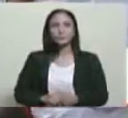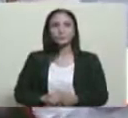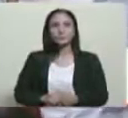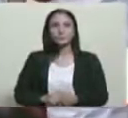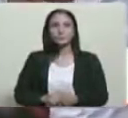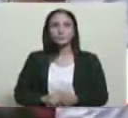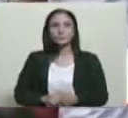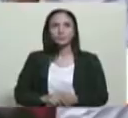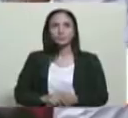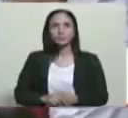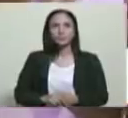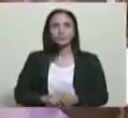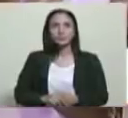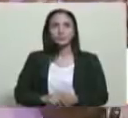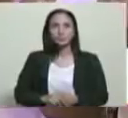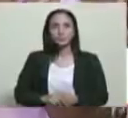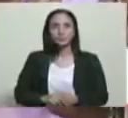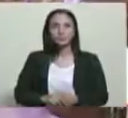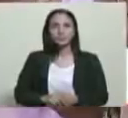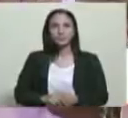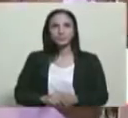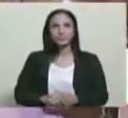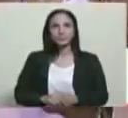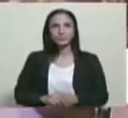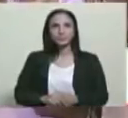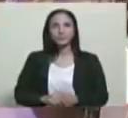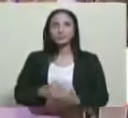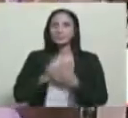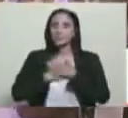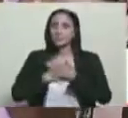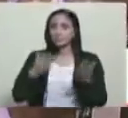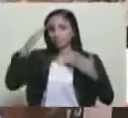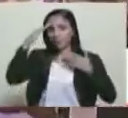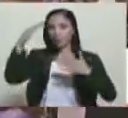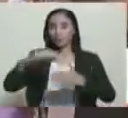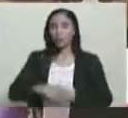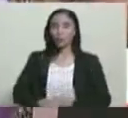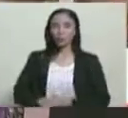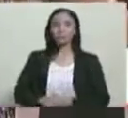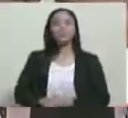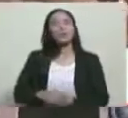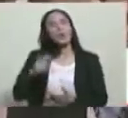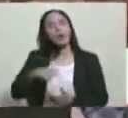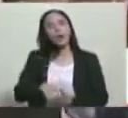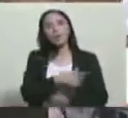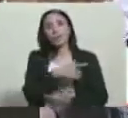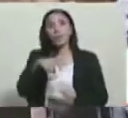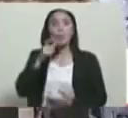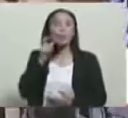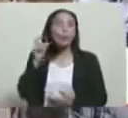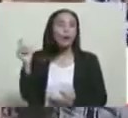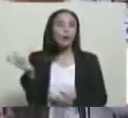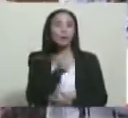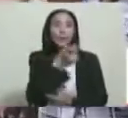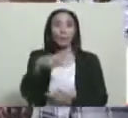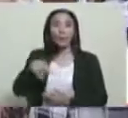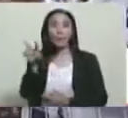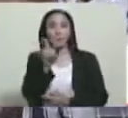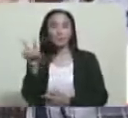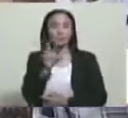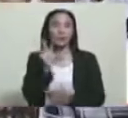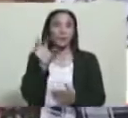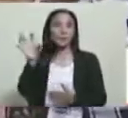a usted allí en el set principal. Bueno, presidente, hoy tenemos buenas noticias para el Guárico y para Venezuela.